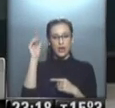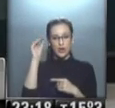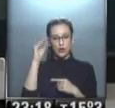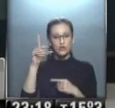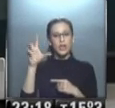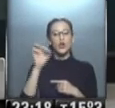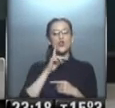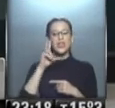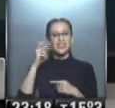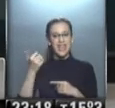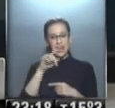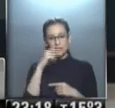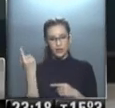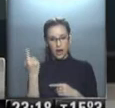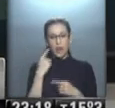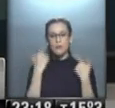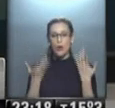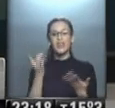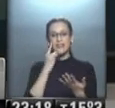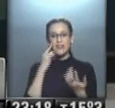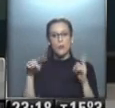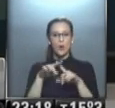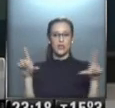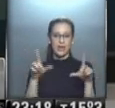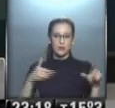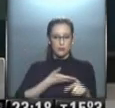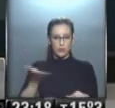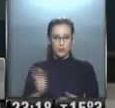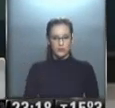será transmitido en vivo por la televisión pública.